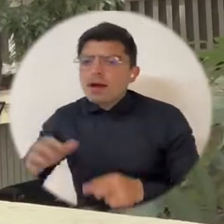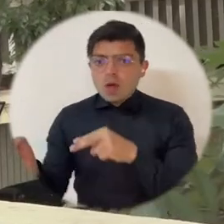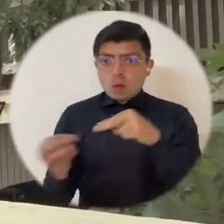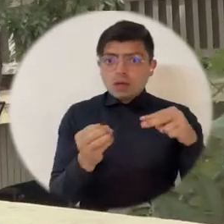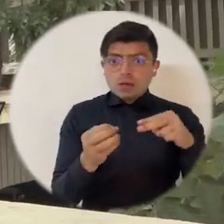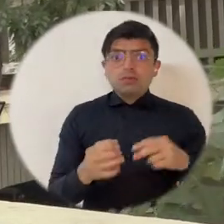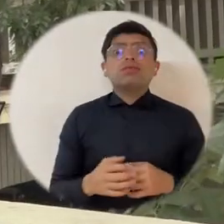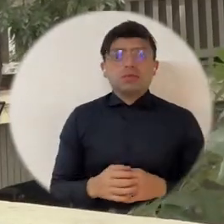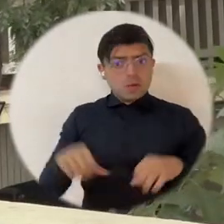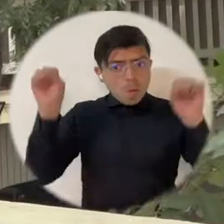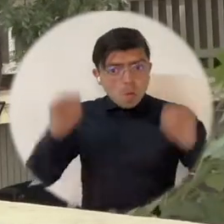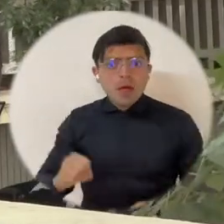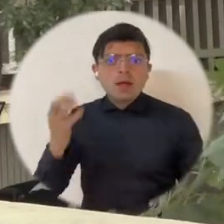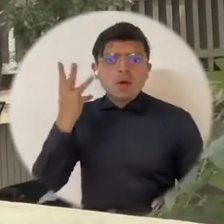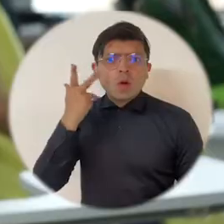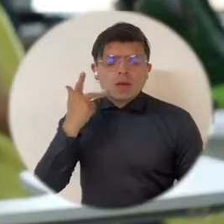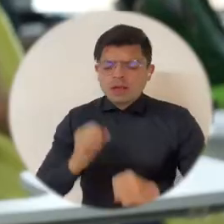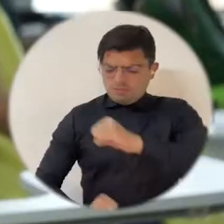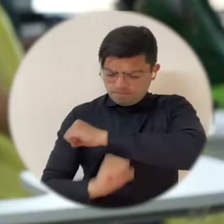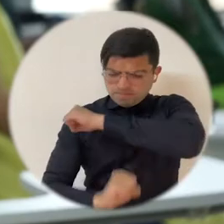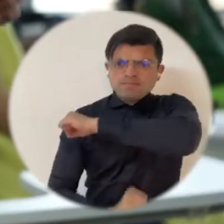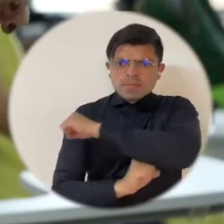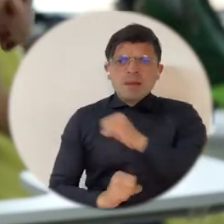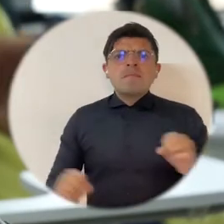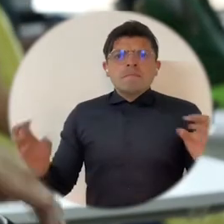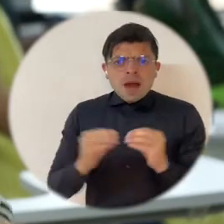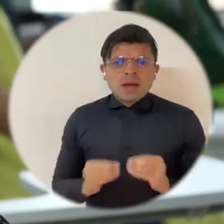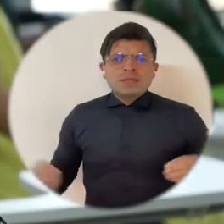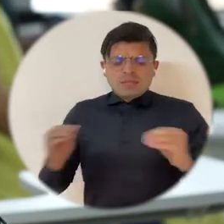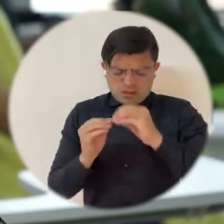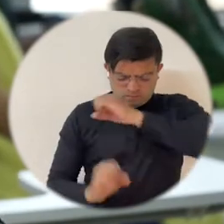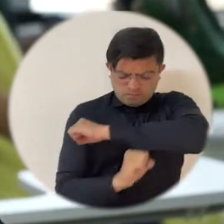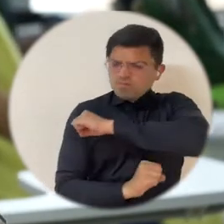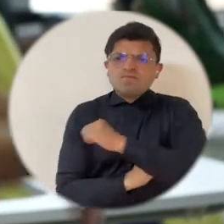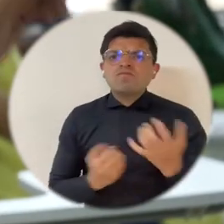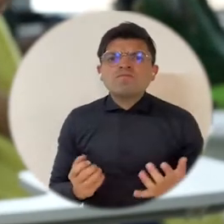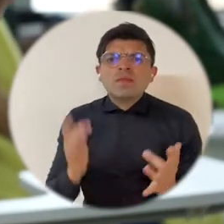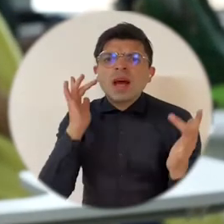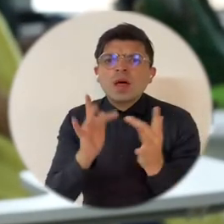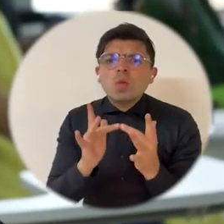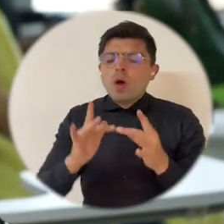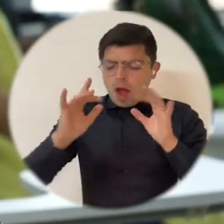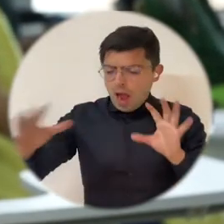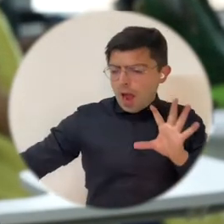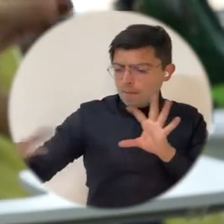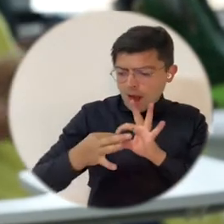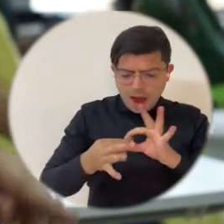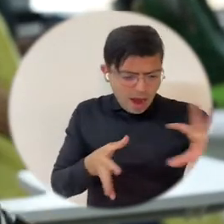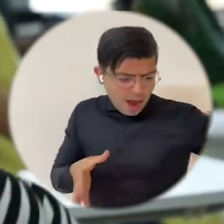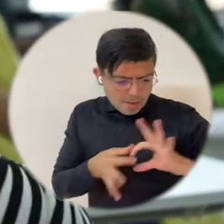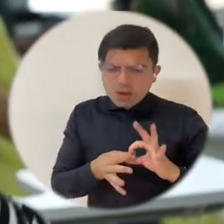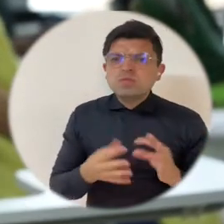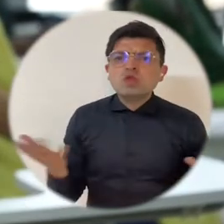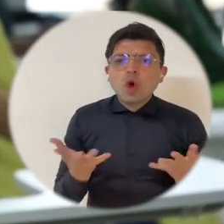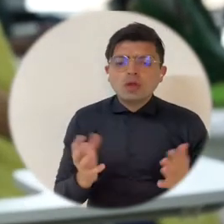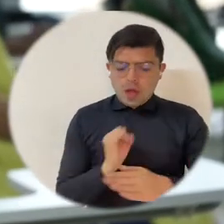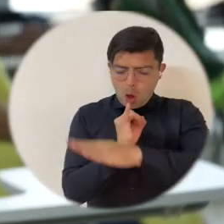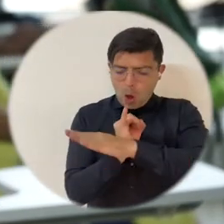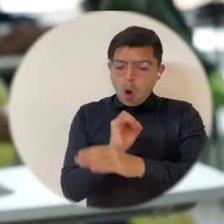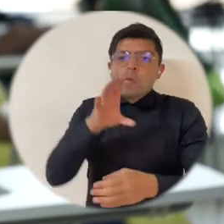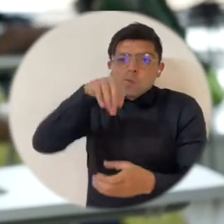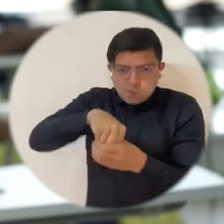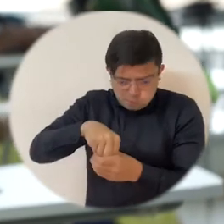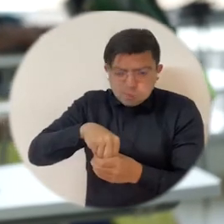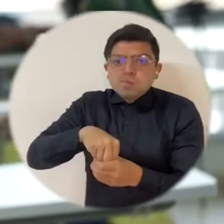entorno educativo, permite que cada día fortalezcamos mucho más lo que tiene que ver con esos vínculos que se establecen